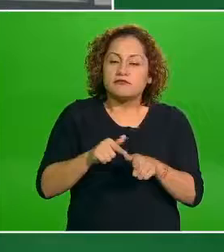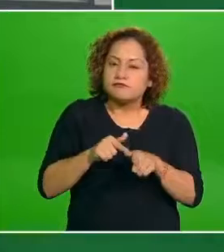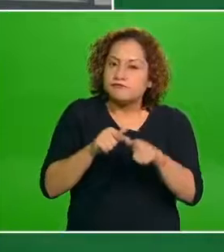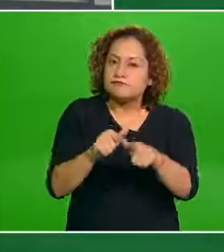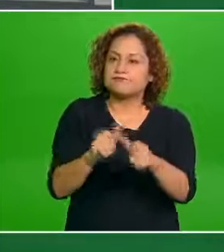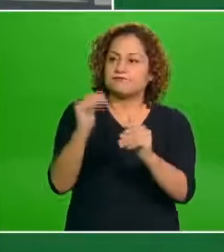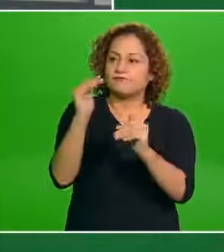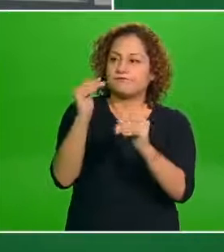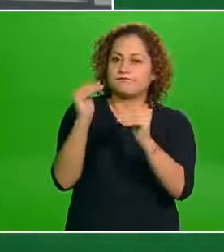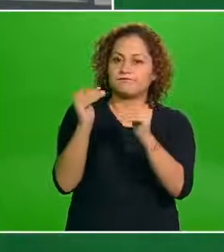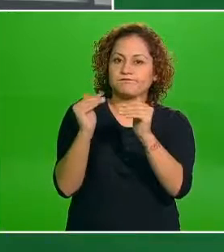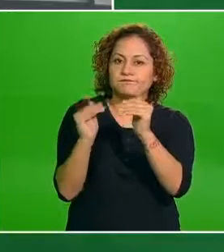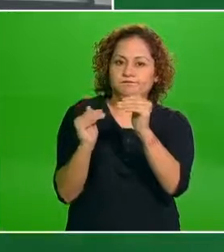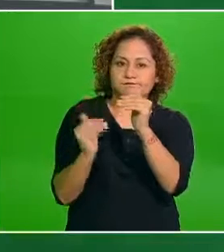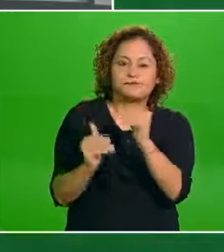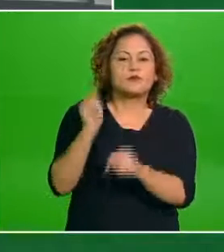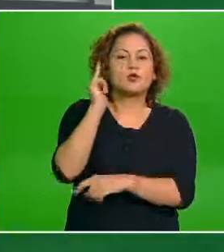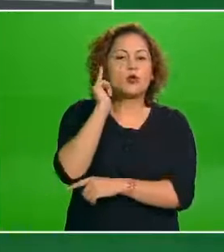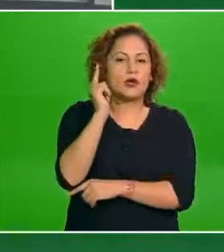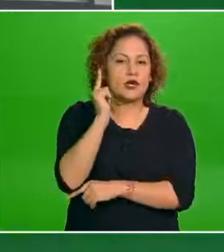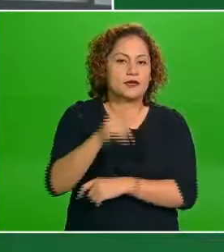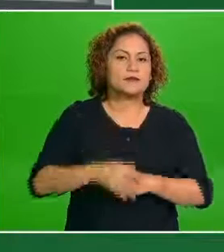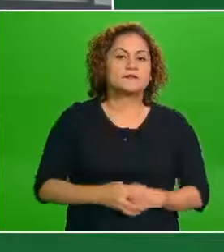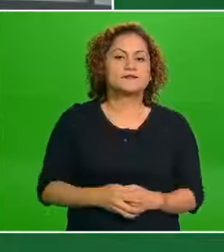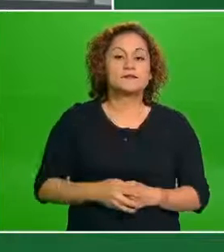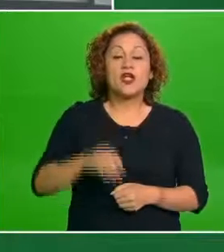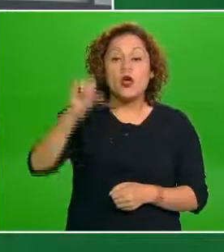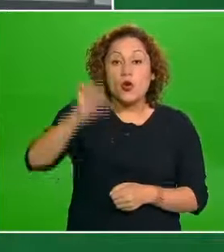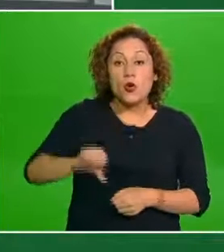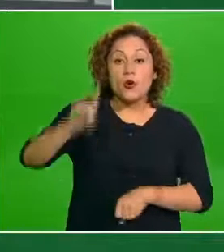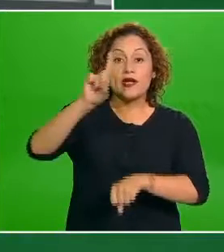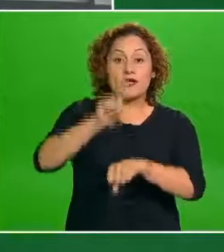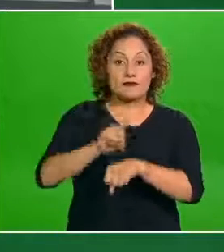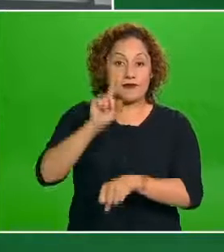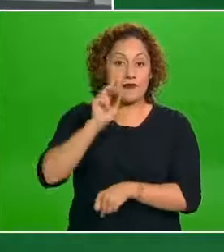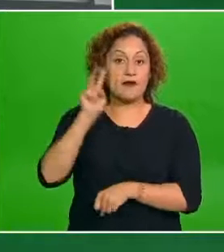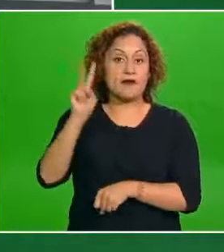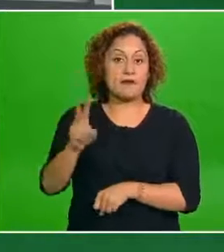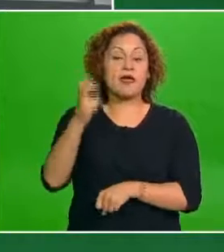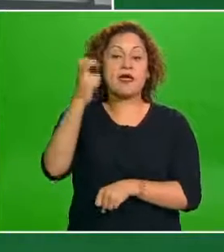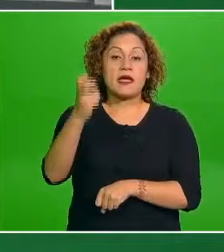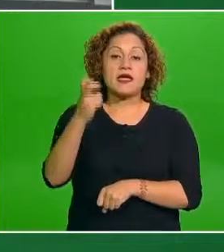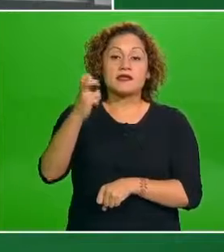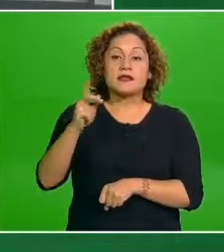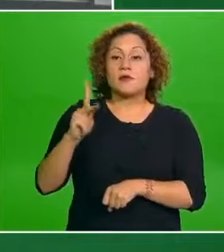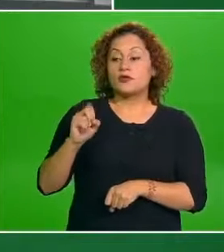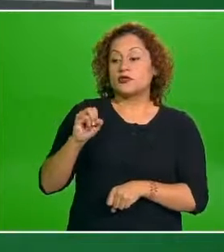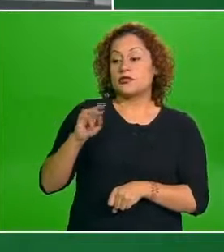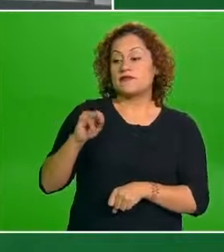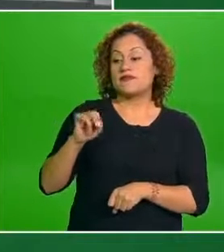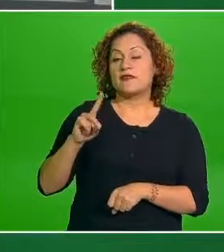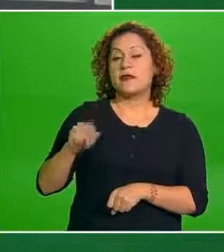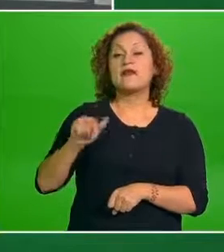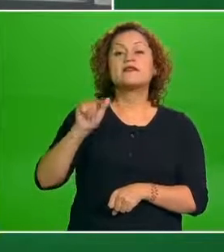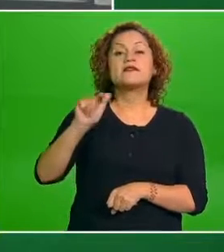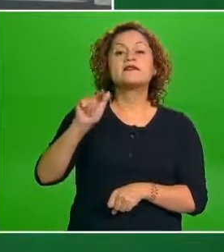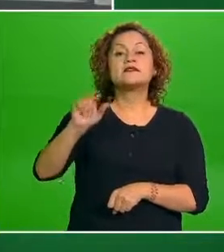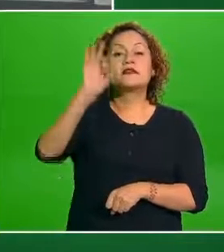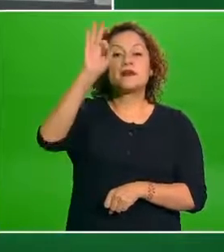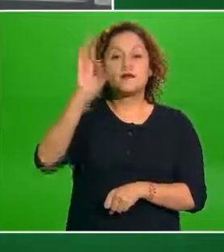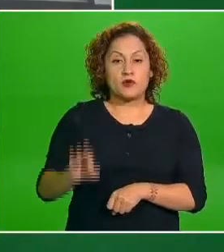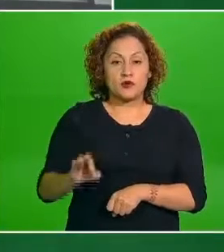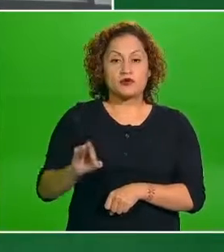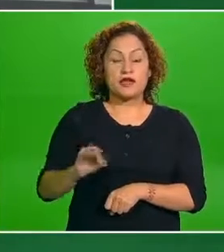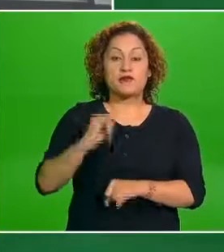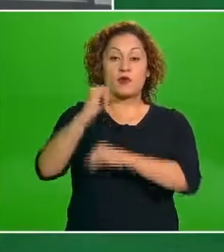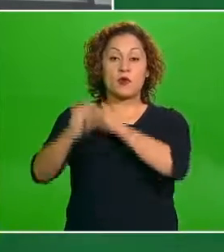ahora e inclusive en disminución. Actualmente, al día de hoy, observemos pues cómo esta positividad se encuentra en el 17% y a nivel